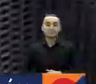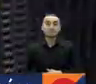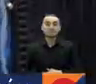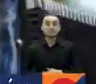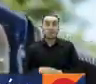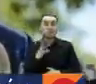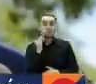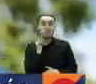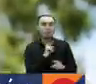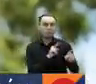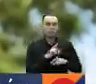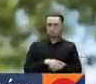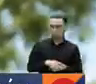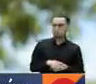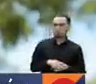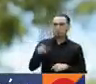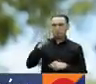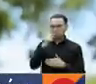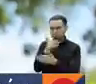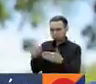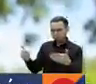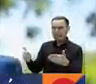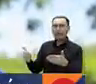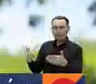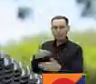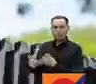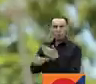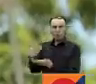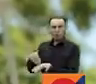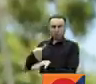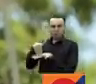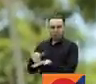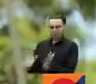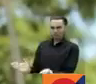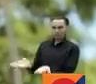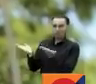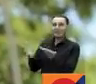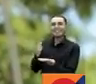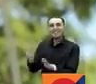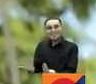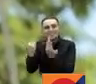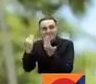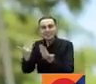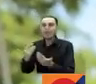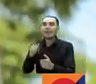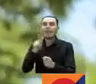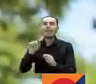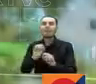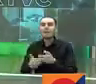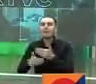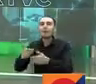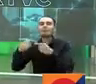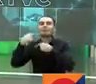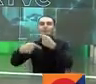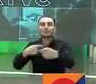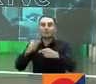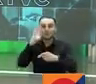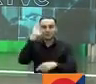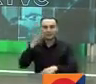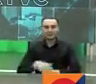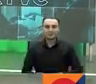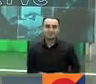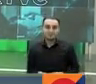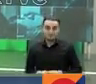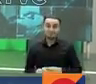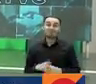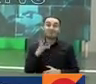Expertos dicen que estas categorías están tomando fuerza dentro del festival y ayudan a fortalecer este semillero. Es que talento